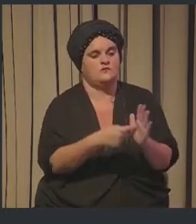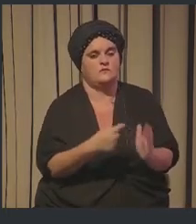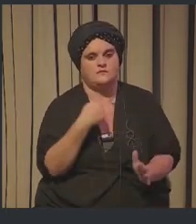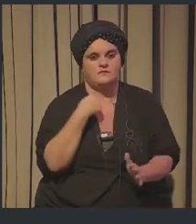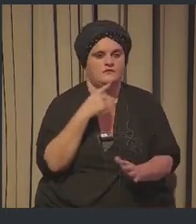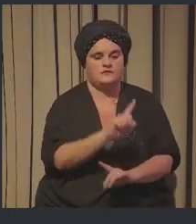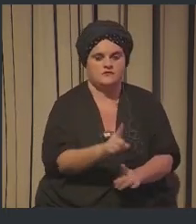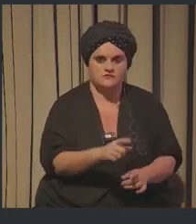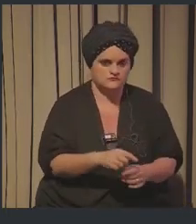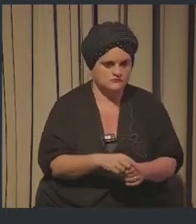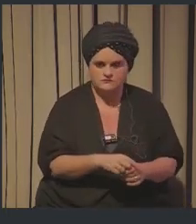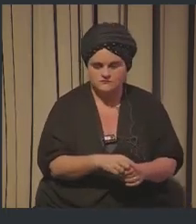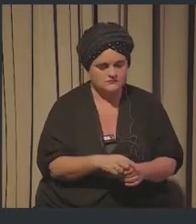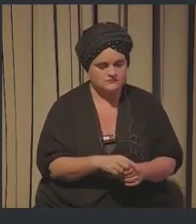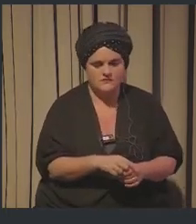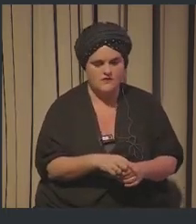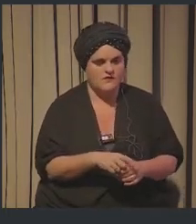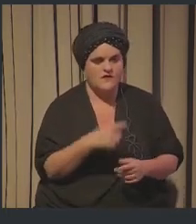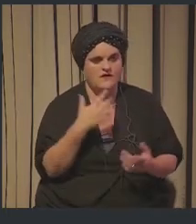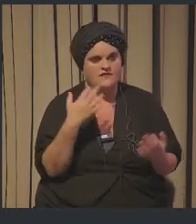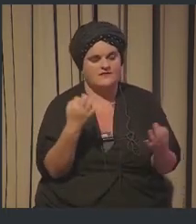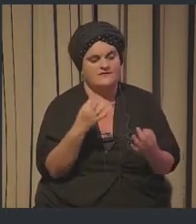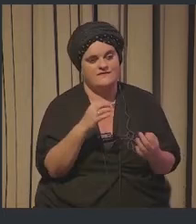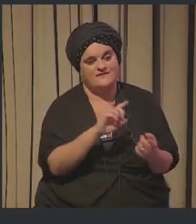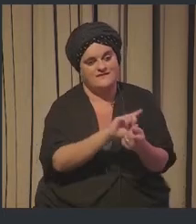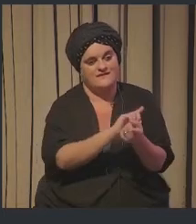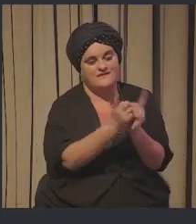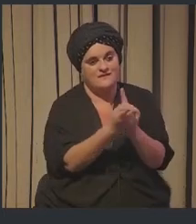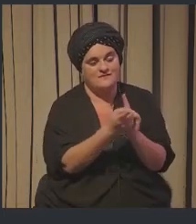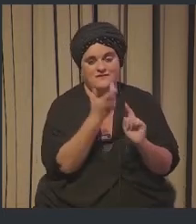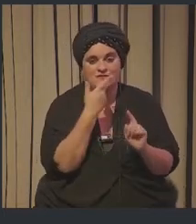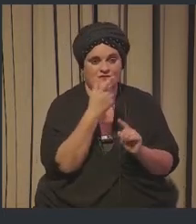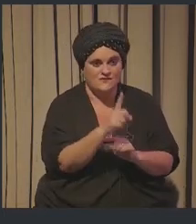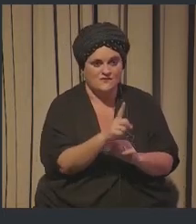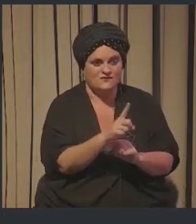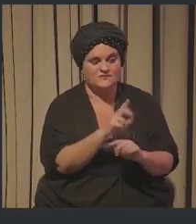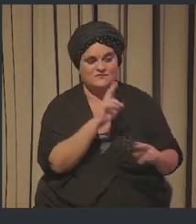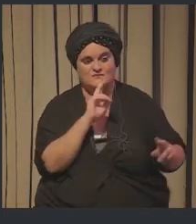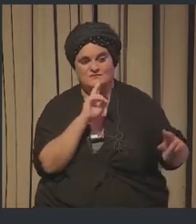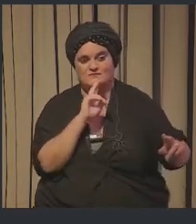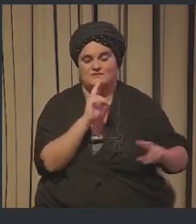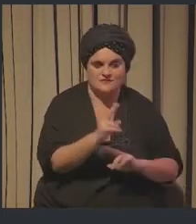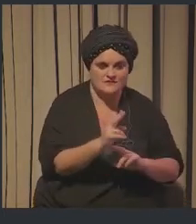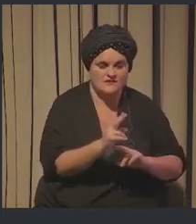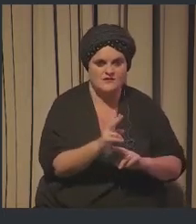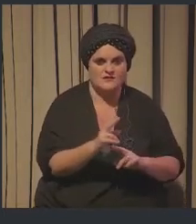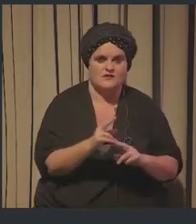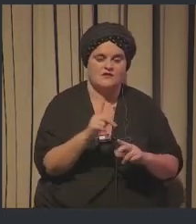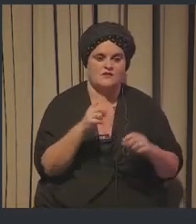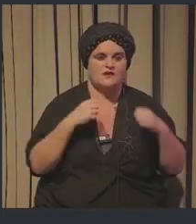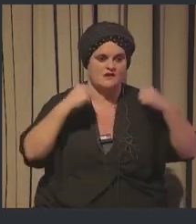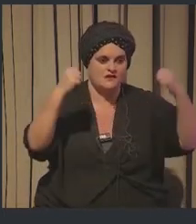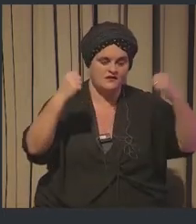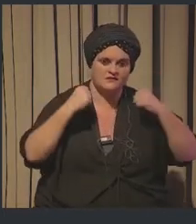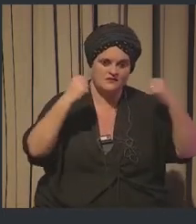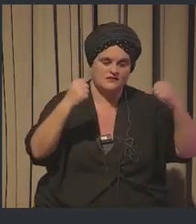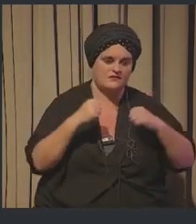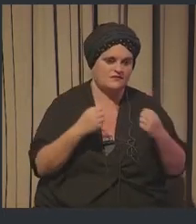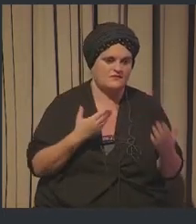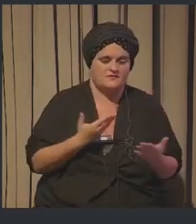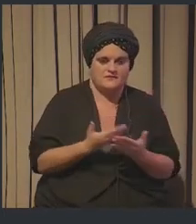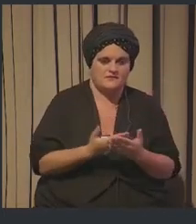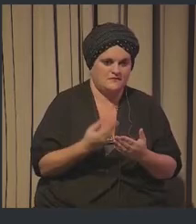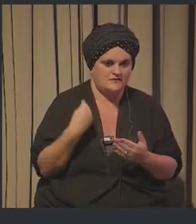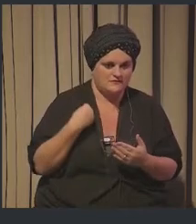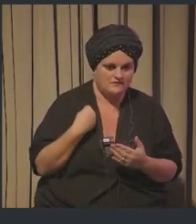sino que se trata de hacer frente a los cambios que no conocemos, como el ejercicio físico es este tipo de planteamiento